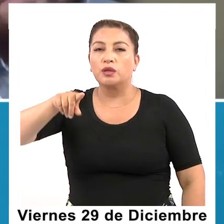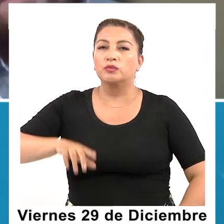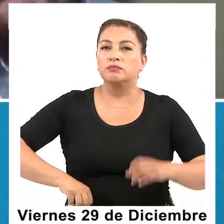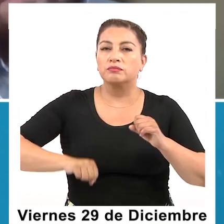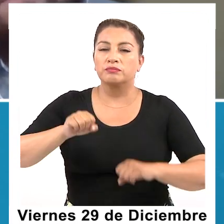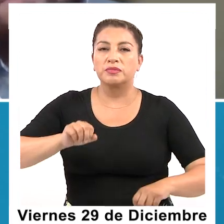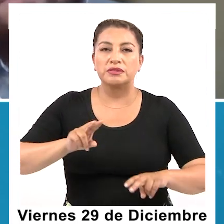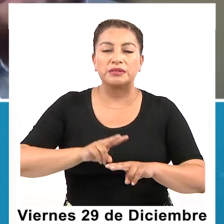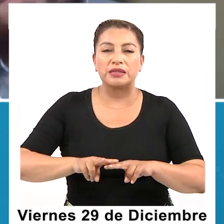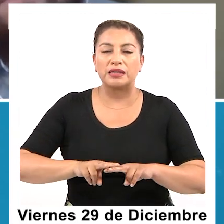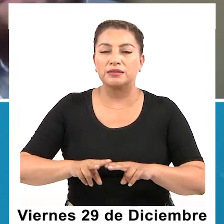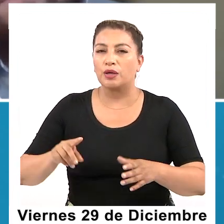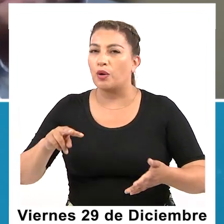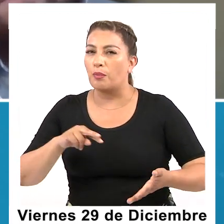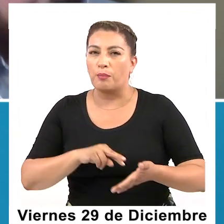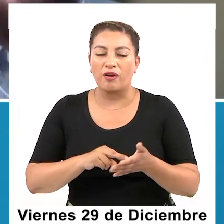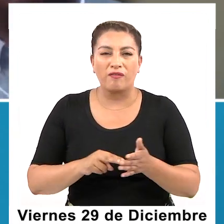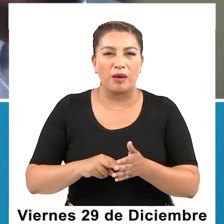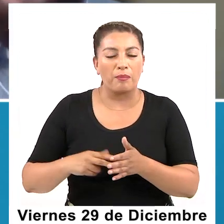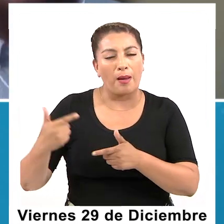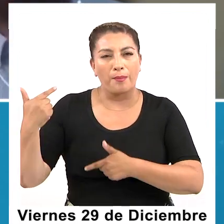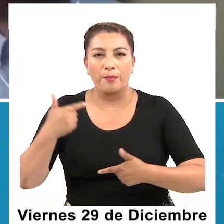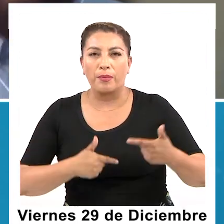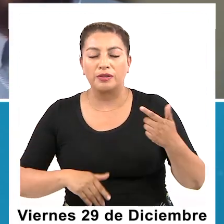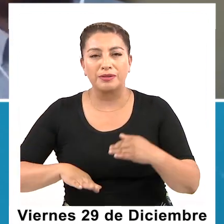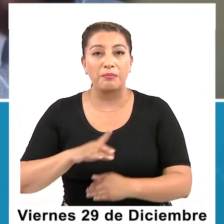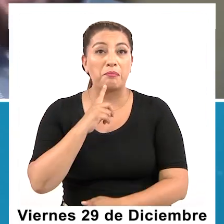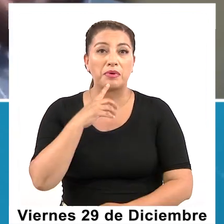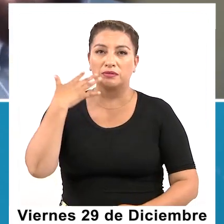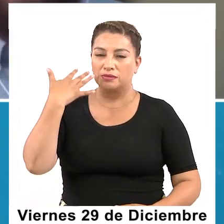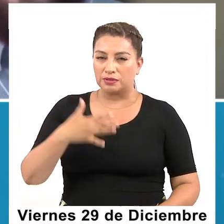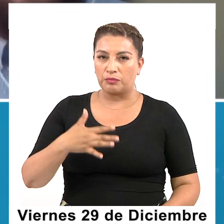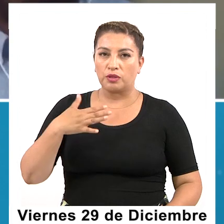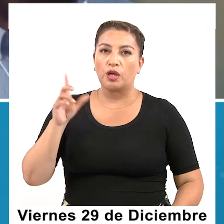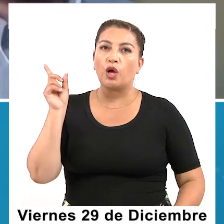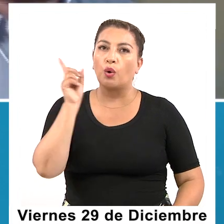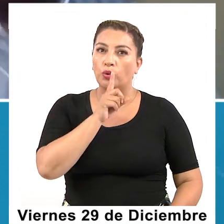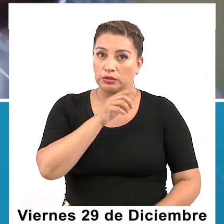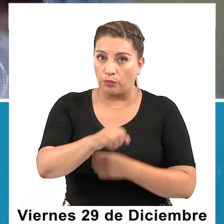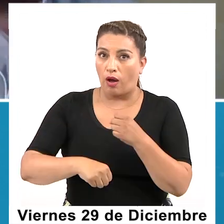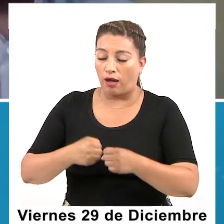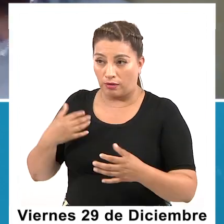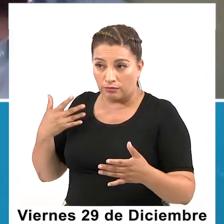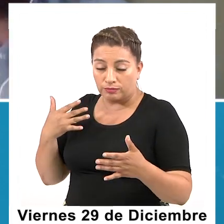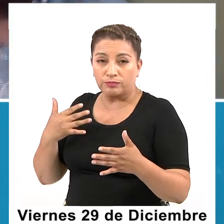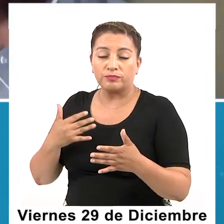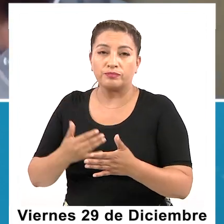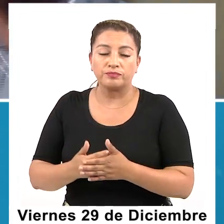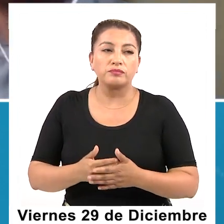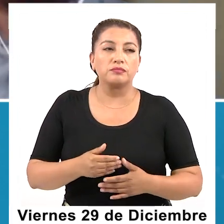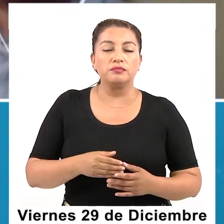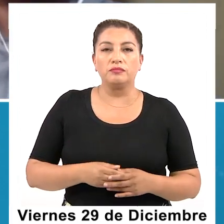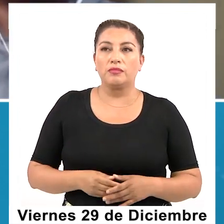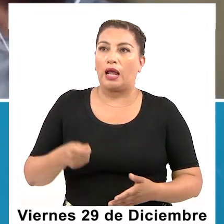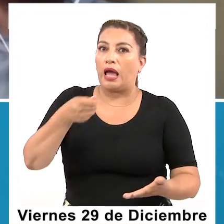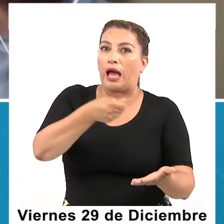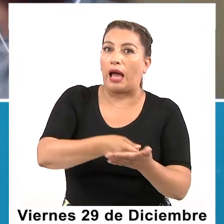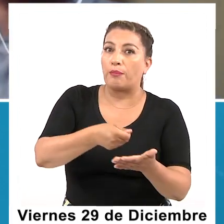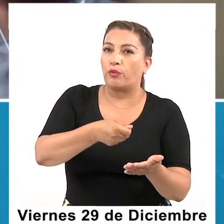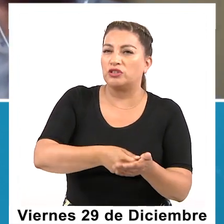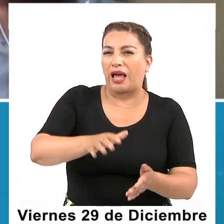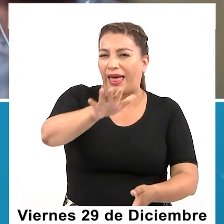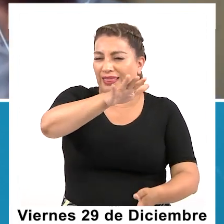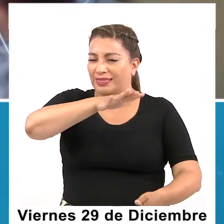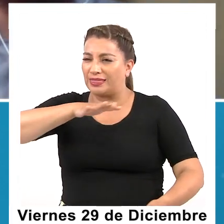generó una de las crisis políticas más importantes en los últimos años, sí, financiando de manera